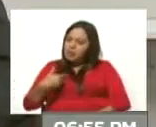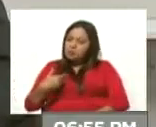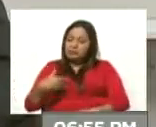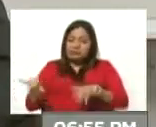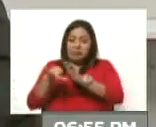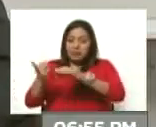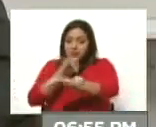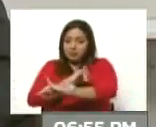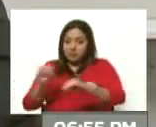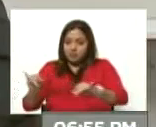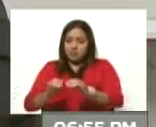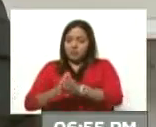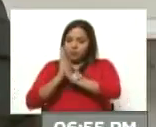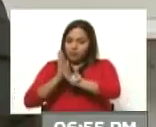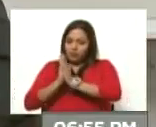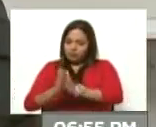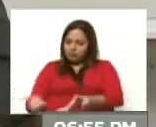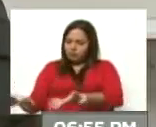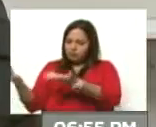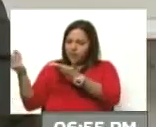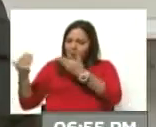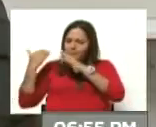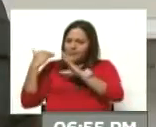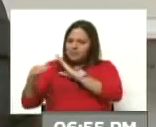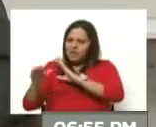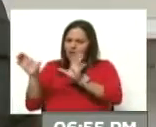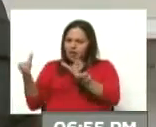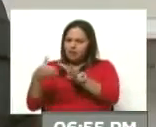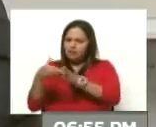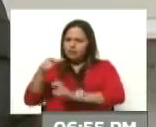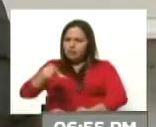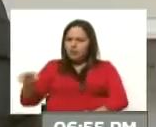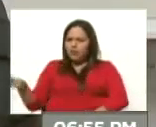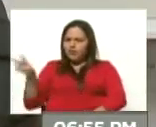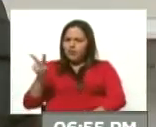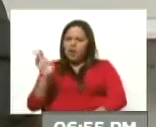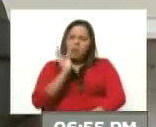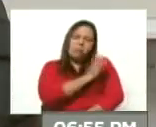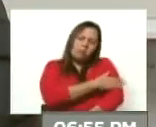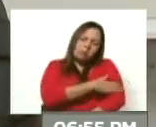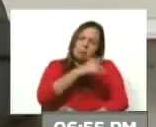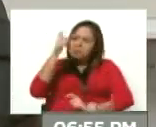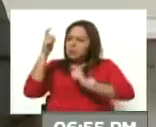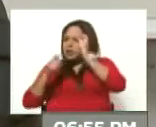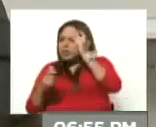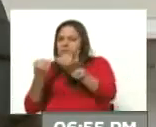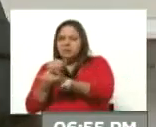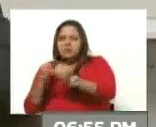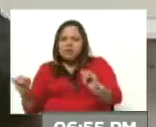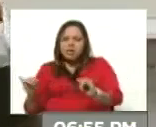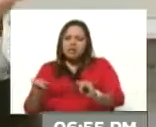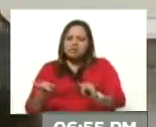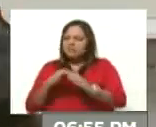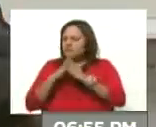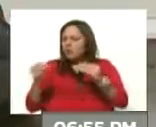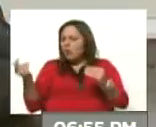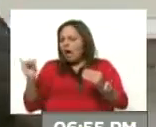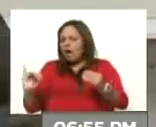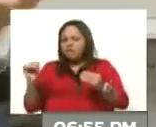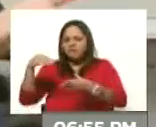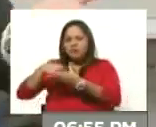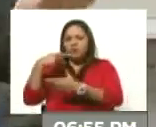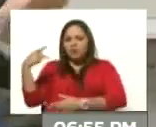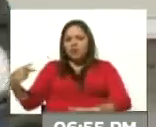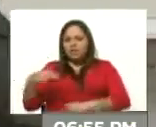del programa para que usted le dirija un mensaje al pueblo venezolano a esos opositores de chavistas independientes y todo lo que hay en escena política nacional